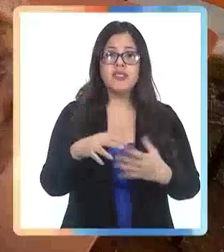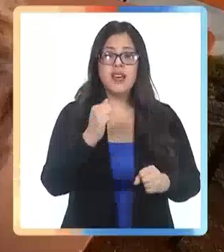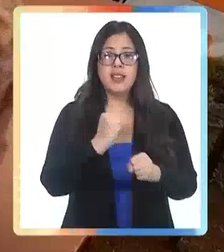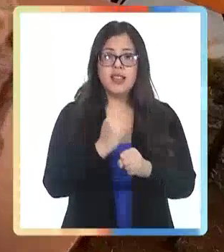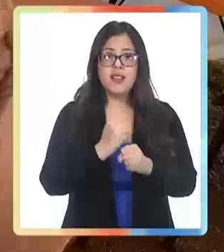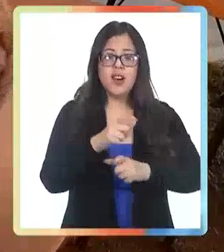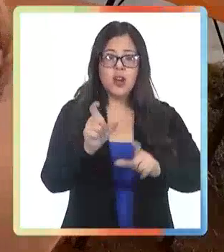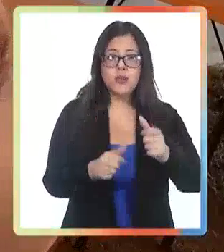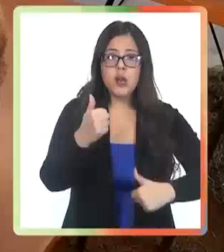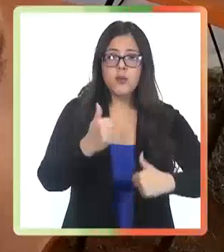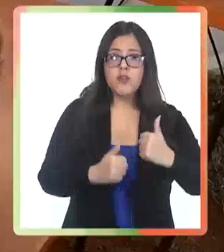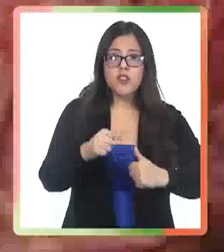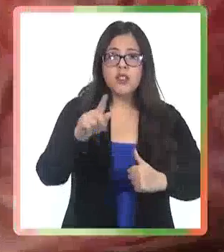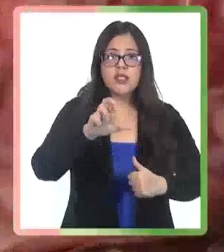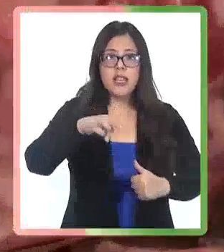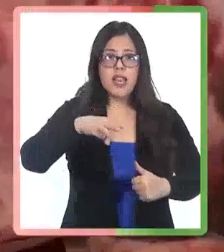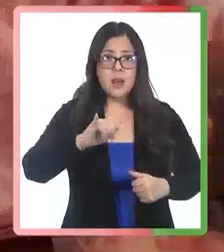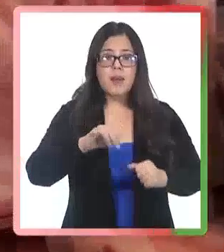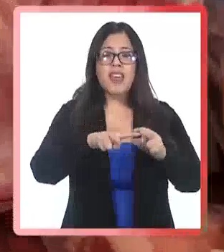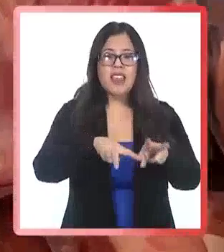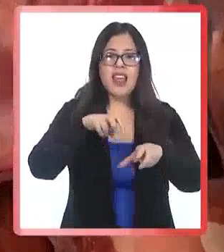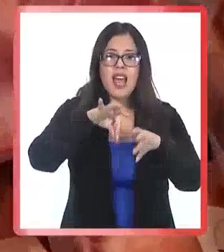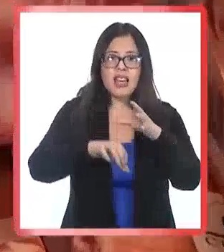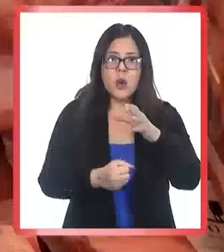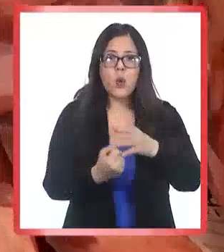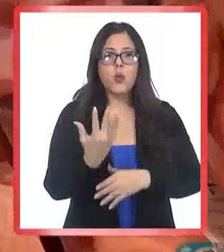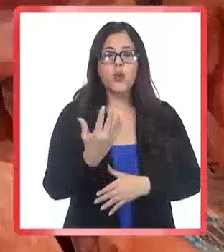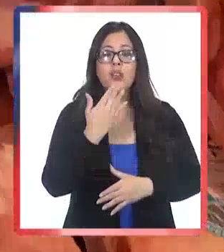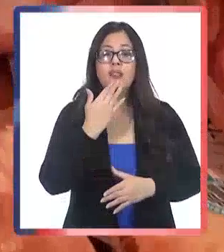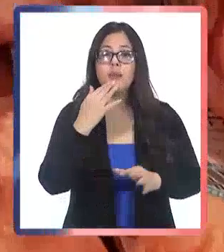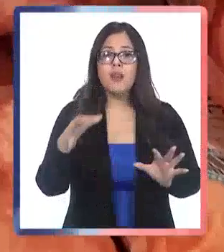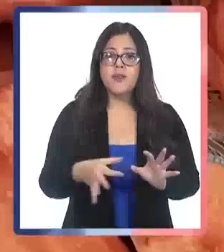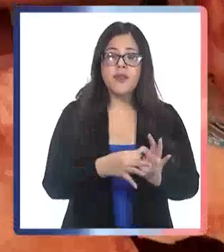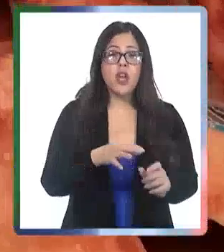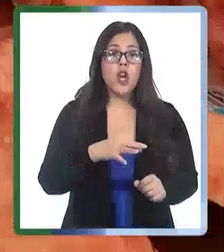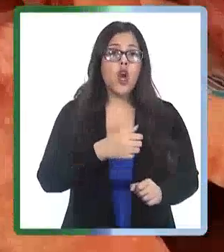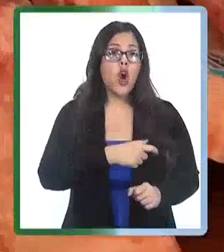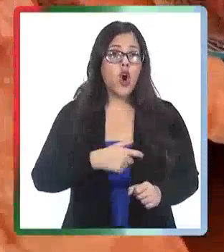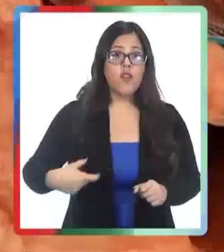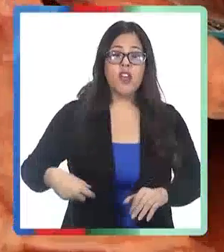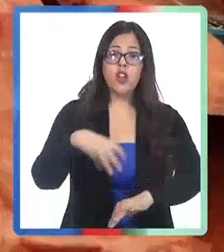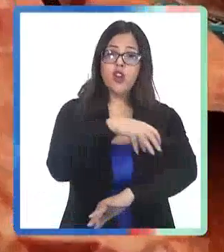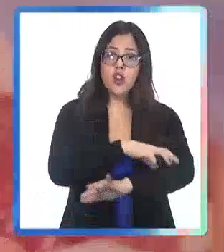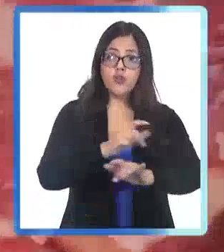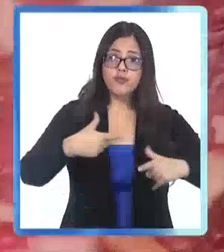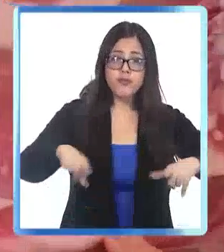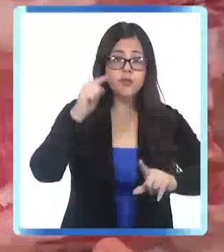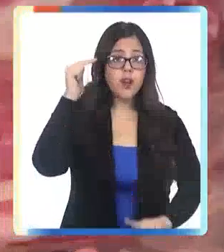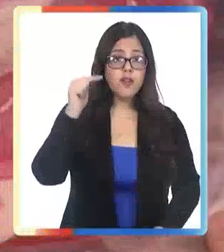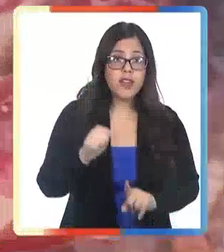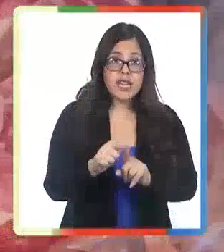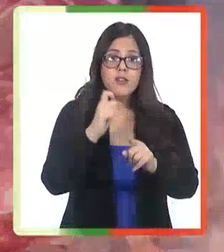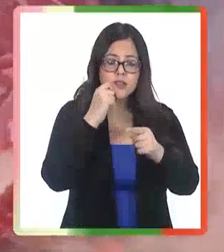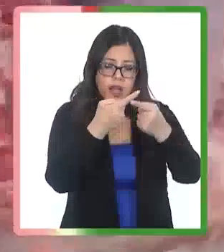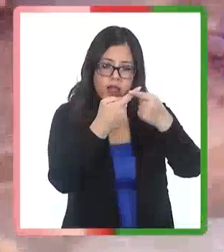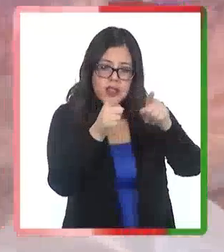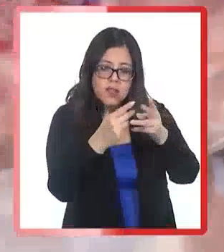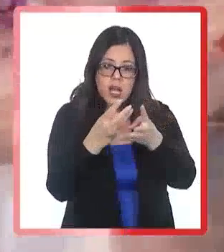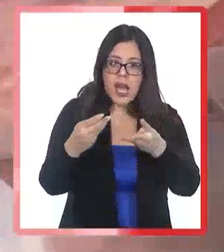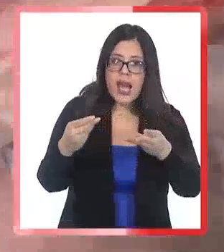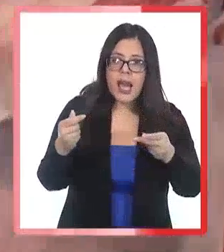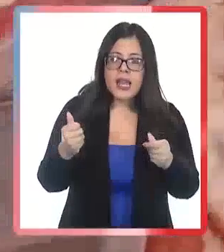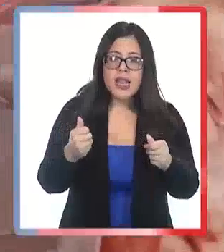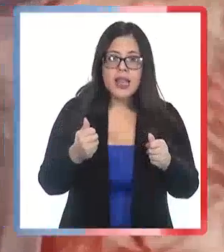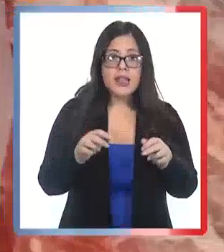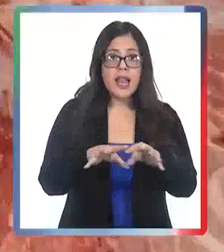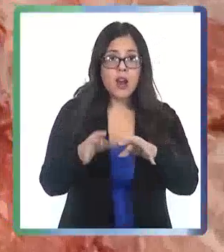del trabajo por los profesionales de la Seremi de Agricultura, INEA y el Gobierno Regional de Los Lagos. La idea es diferenciar la calidad de